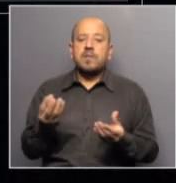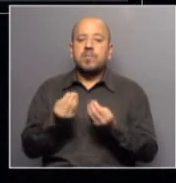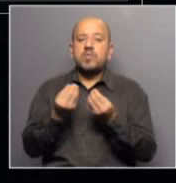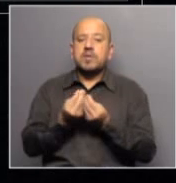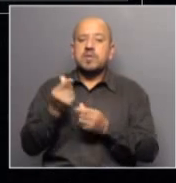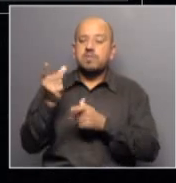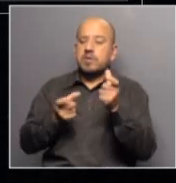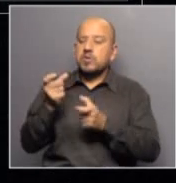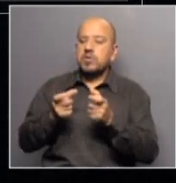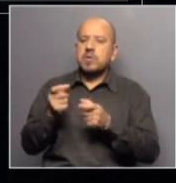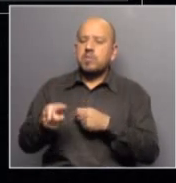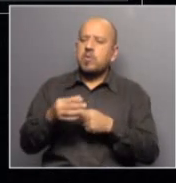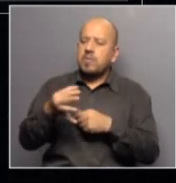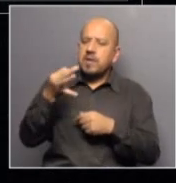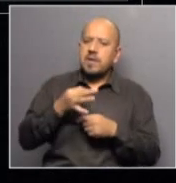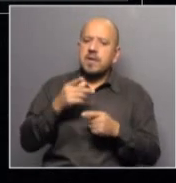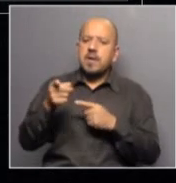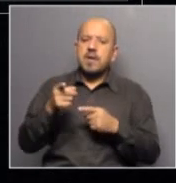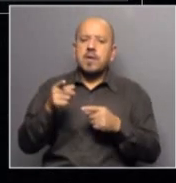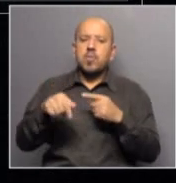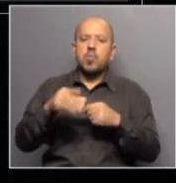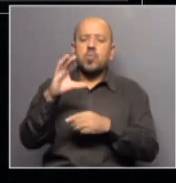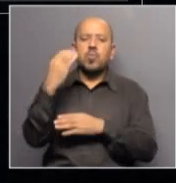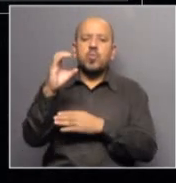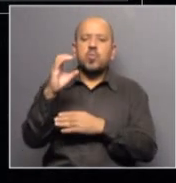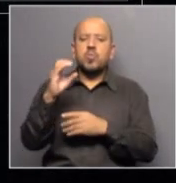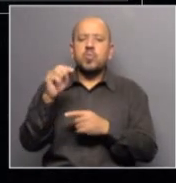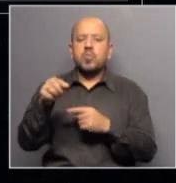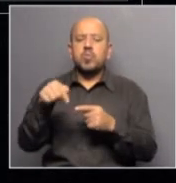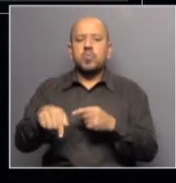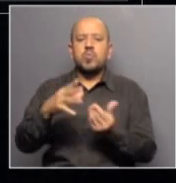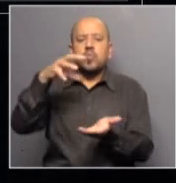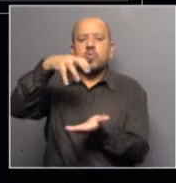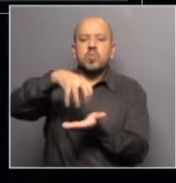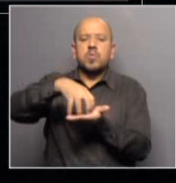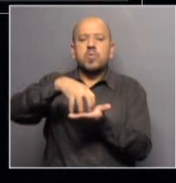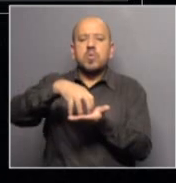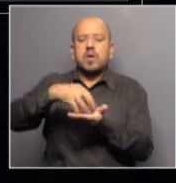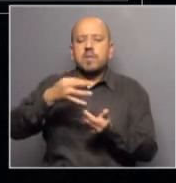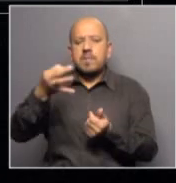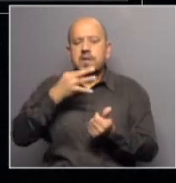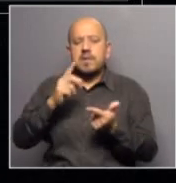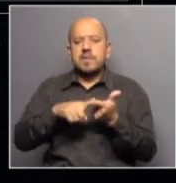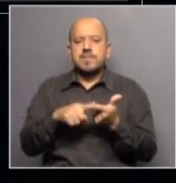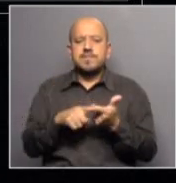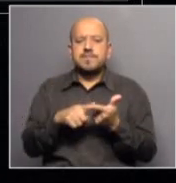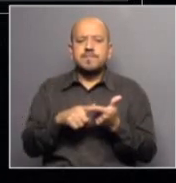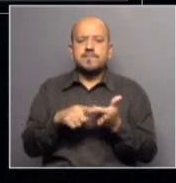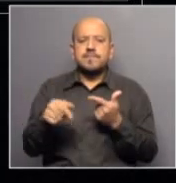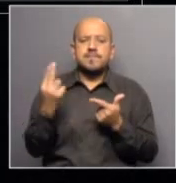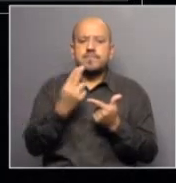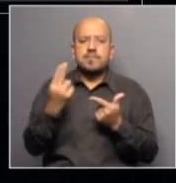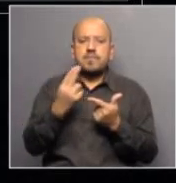o no, pero me hablaste recién de, estamos hablando de un club, me hablaste de una sede, me hablaste de un baño